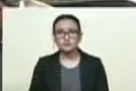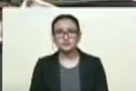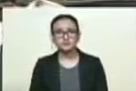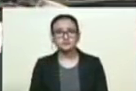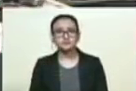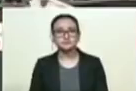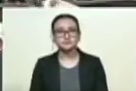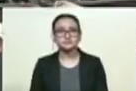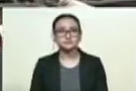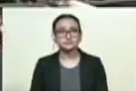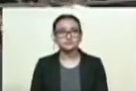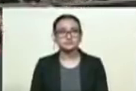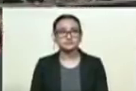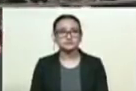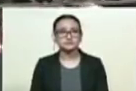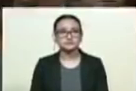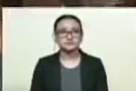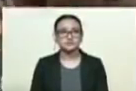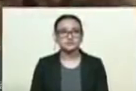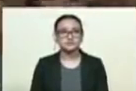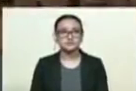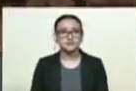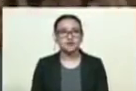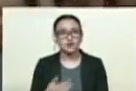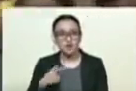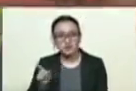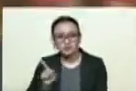Yo quiero hablar aquí cerca de ustedes, aquí cerquita.